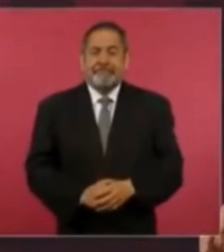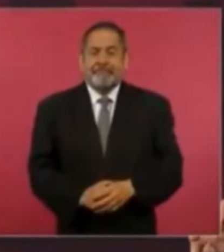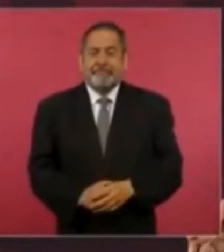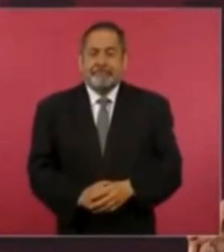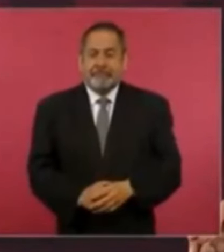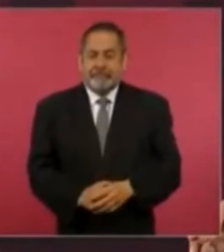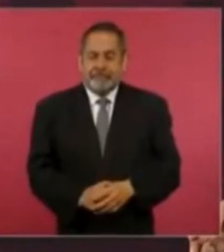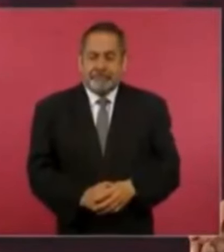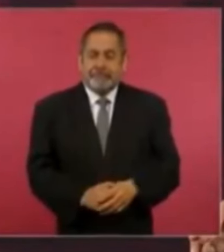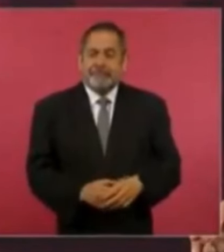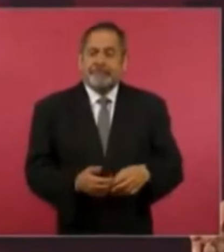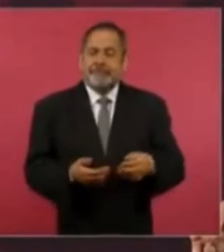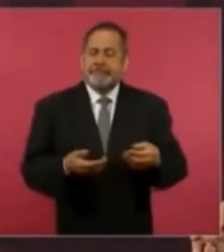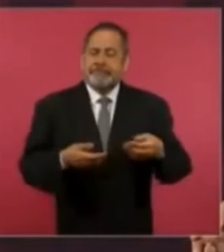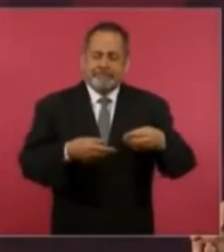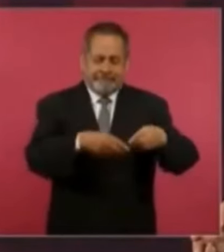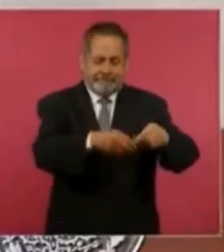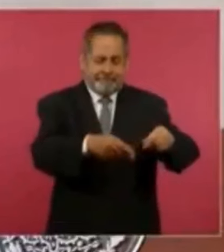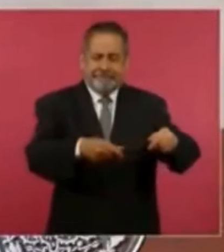Con un tlacoyo.